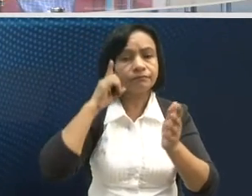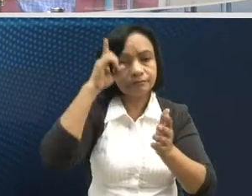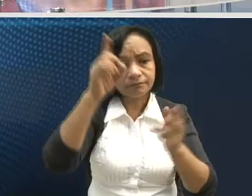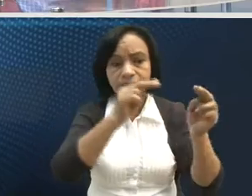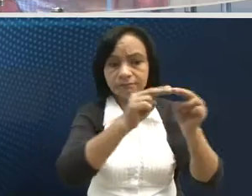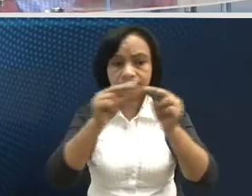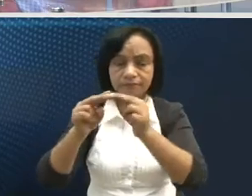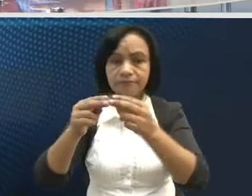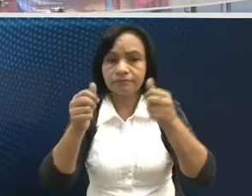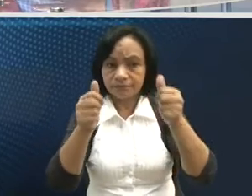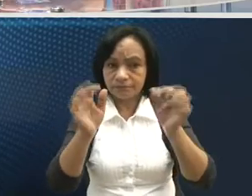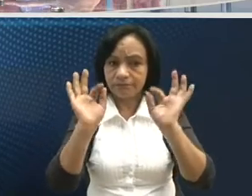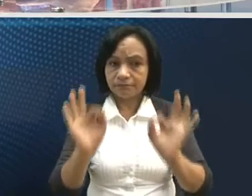armónica.